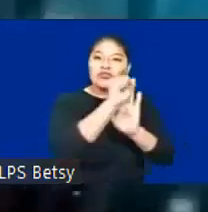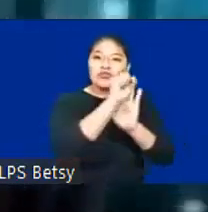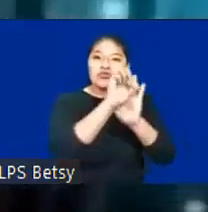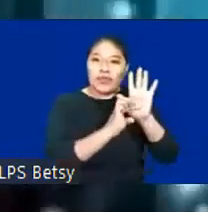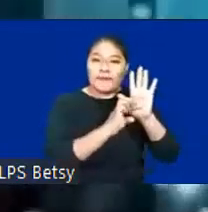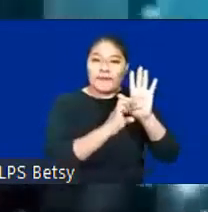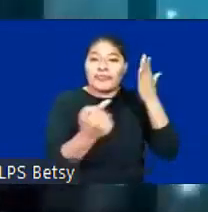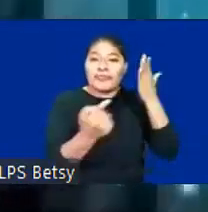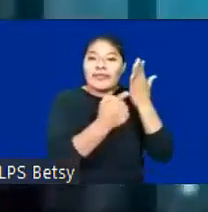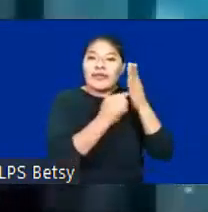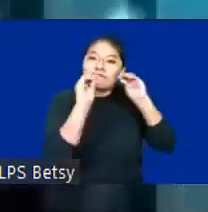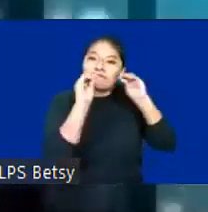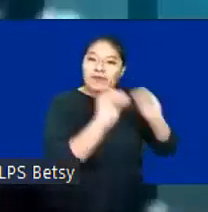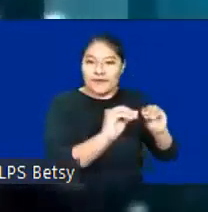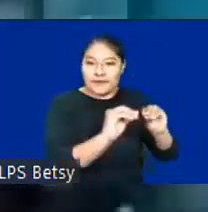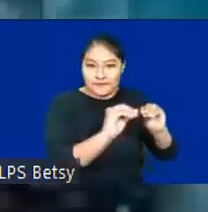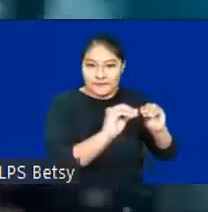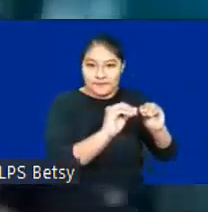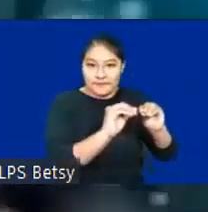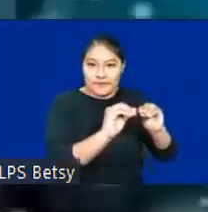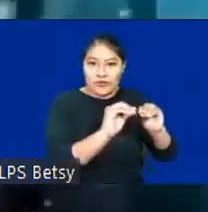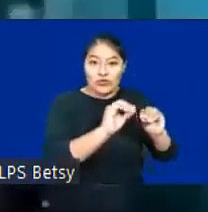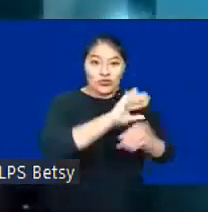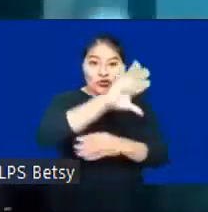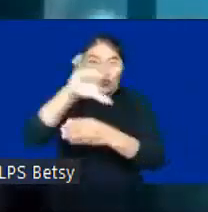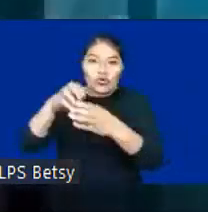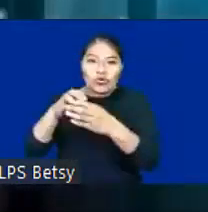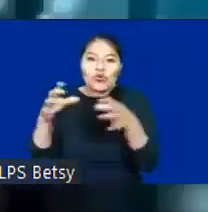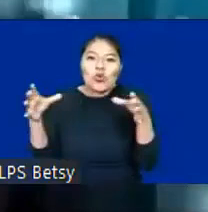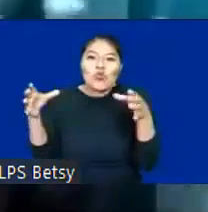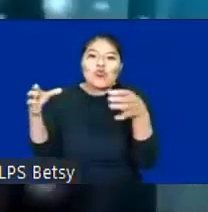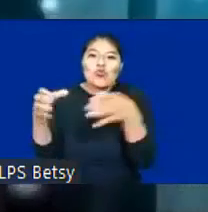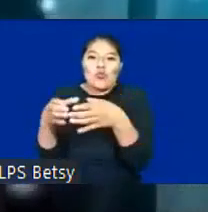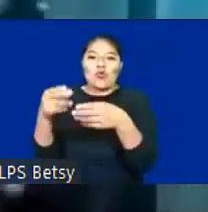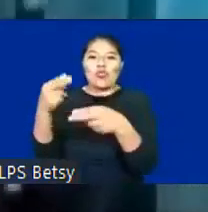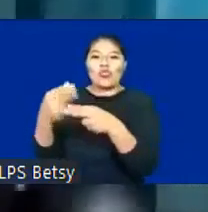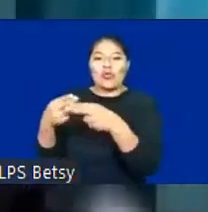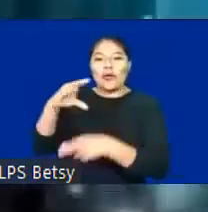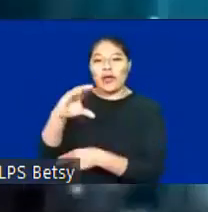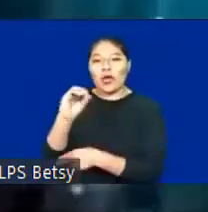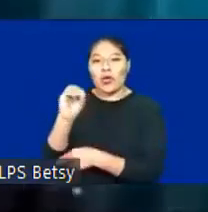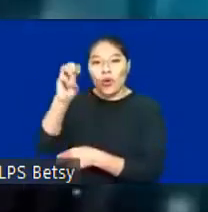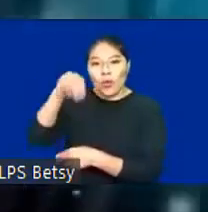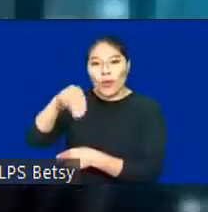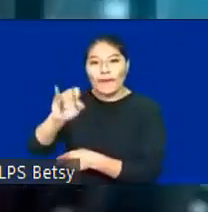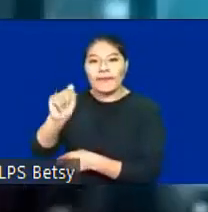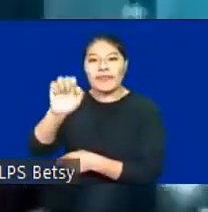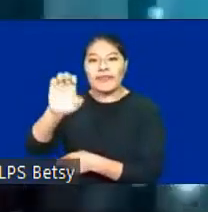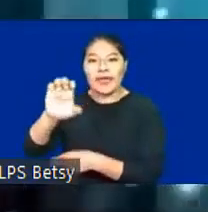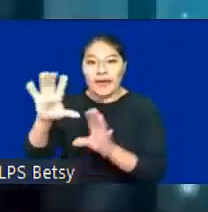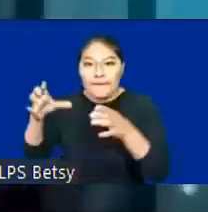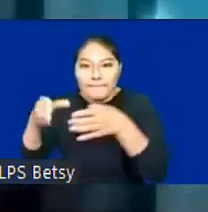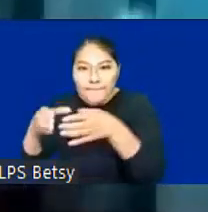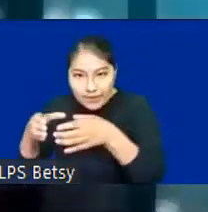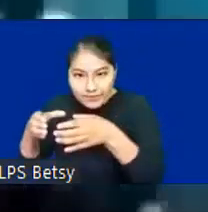comité es el órgano encargado de gestionar el gobierno digital dentro de la entidad.